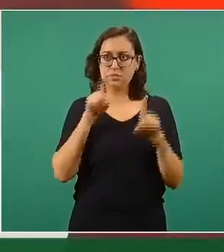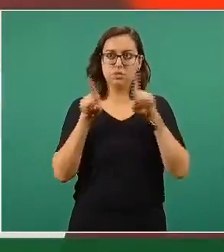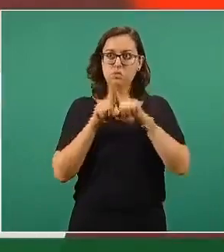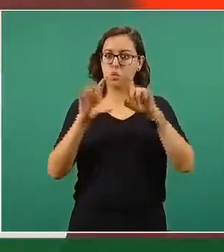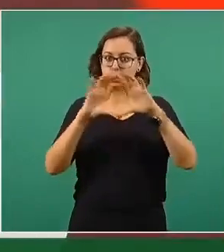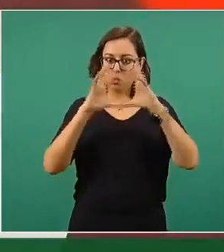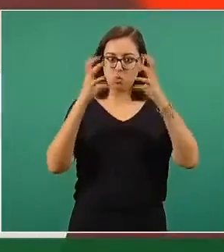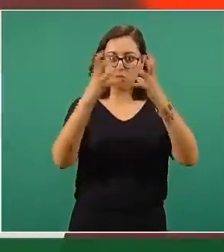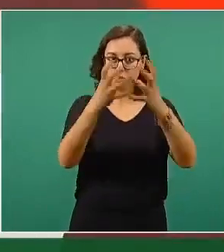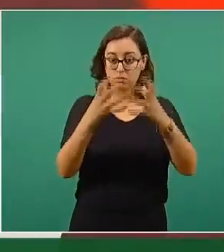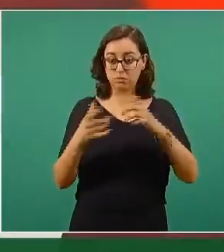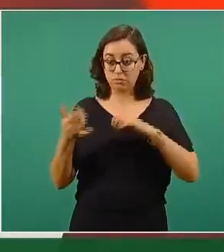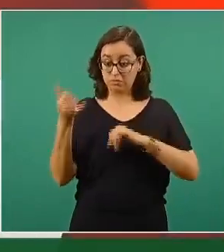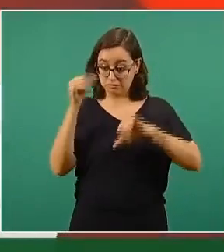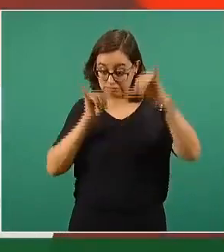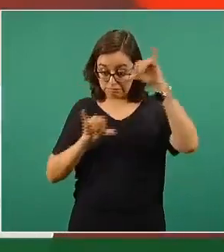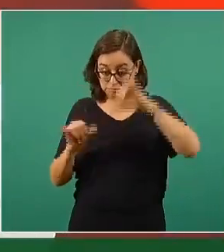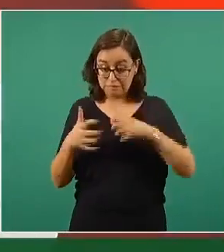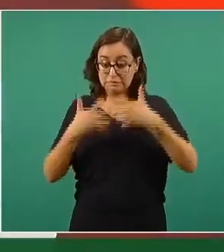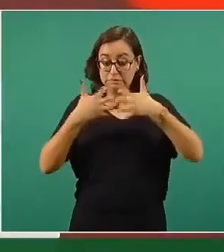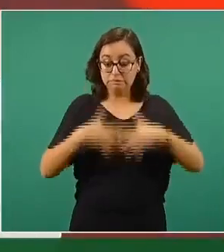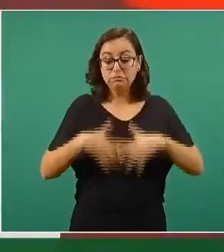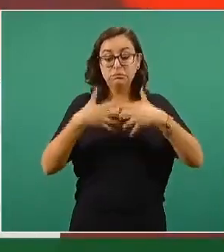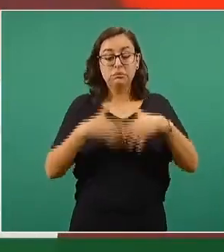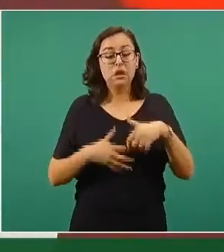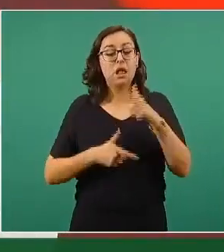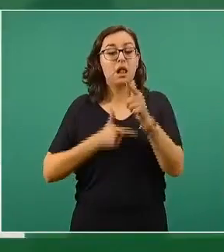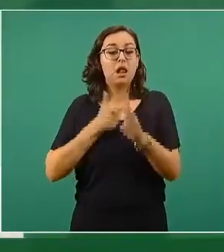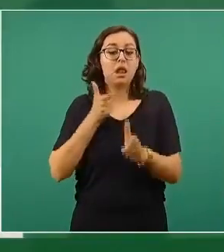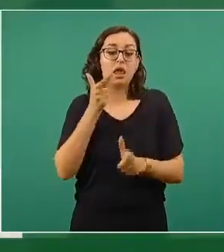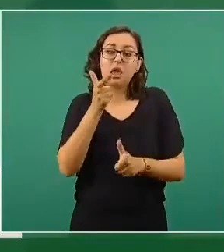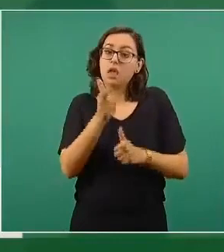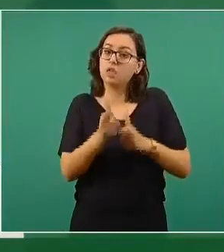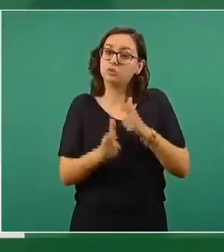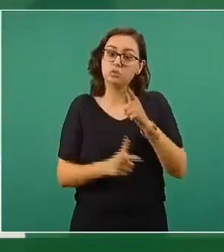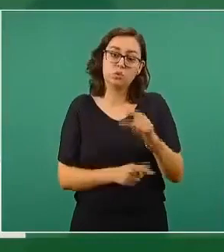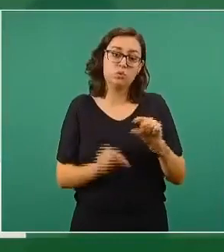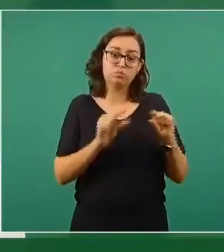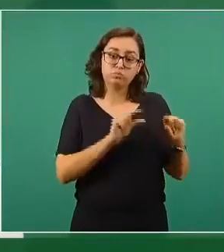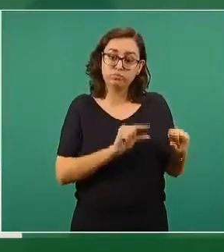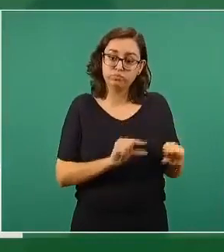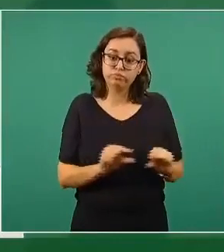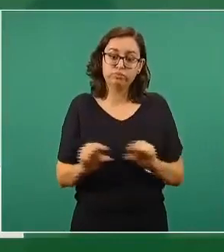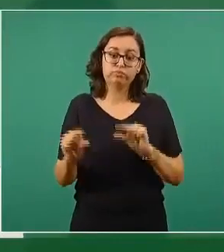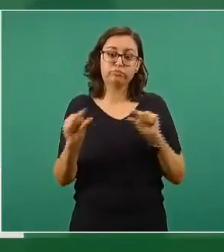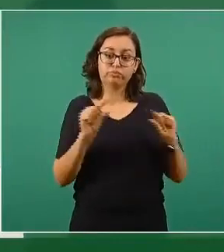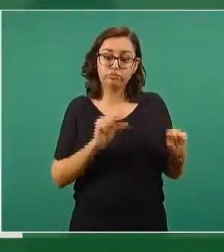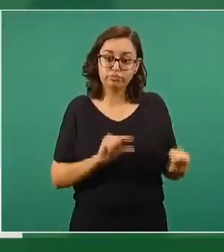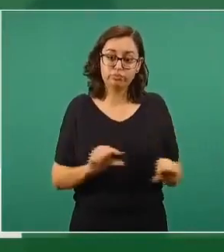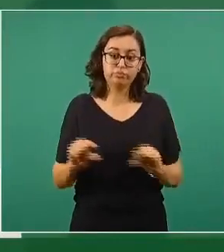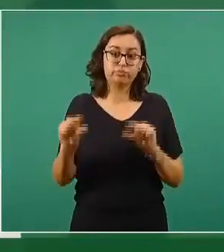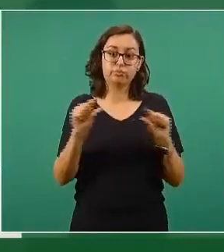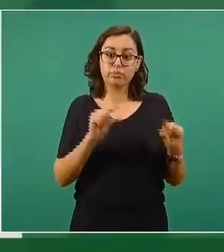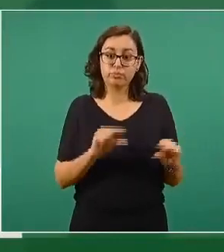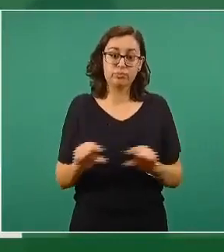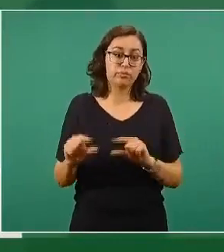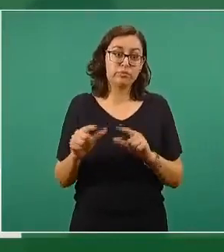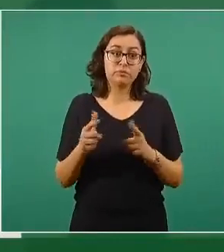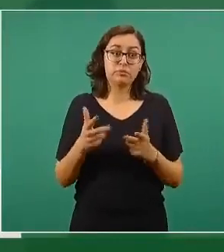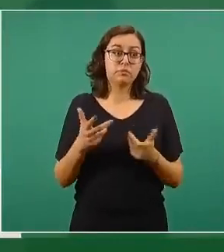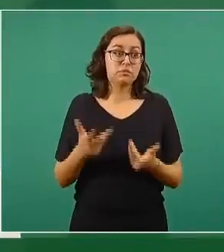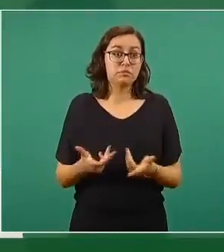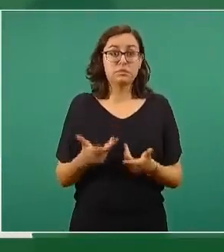vacunas es lenta y solo hay un conjunto muy pequeño, más o menos 10 o